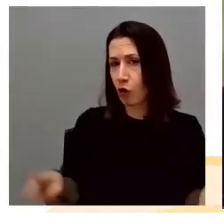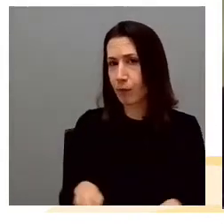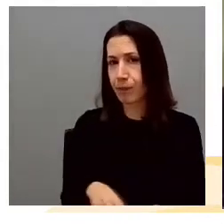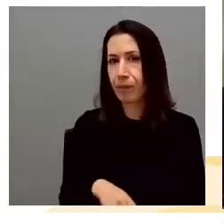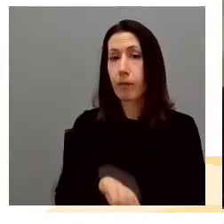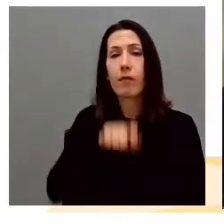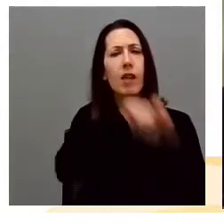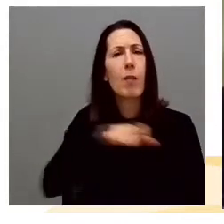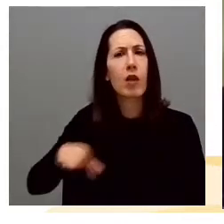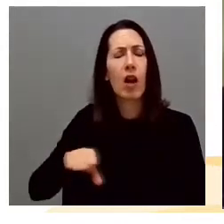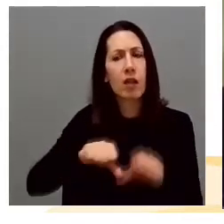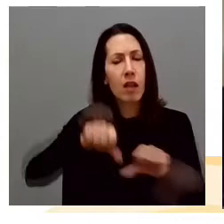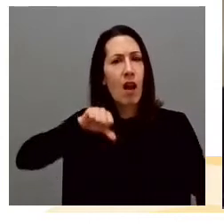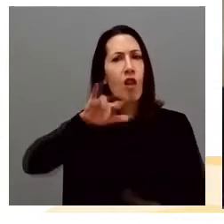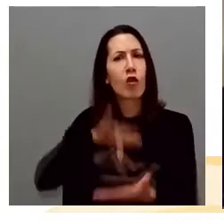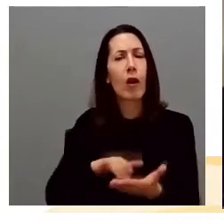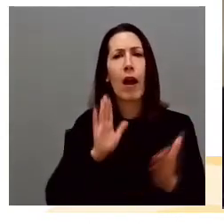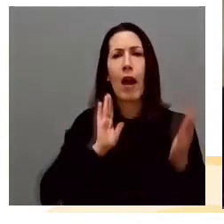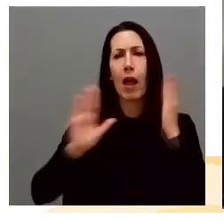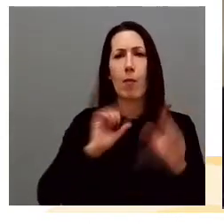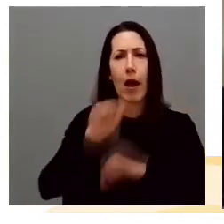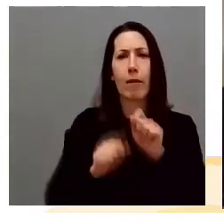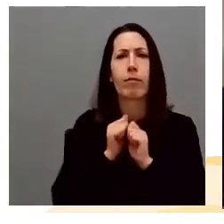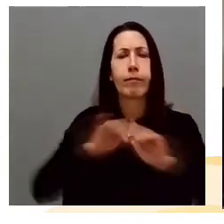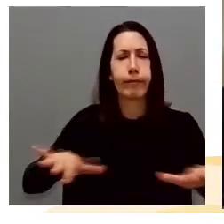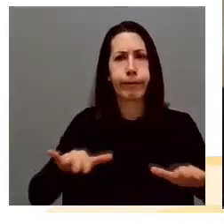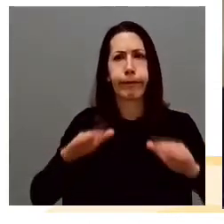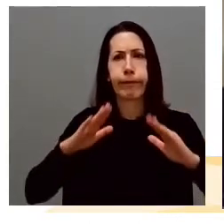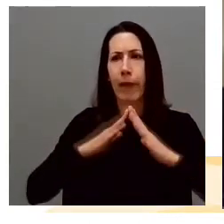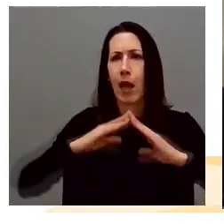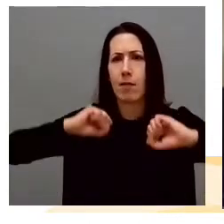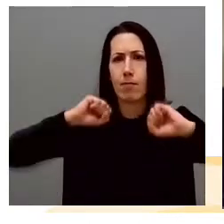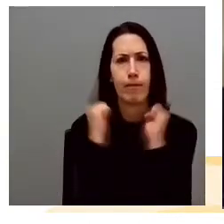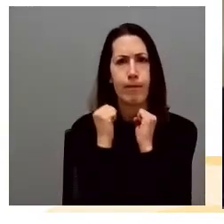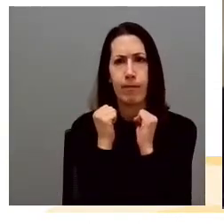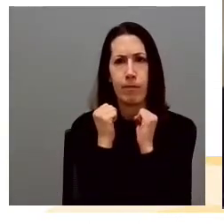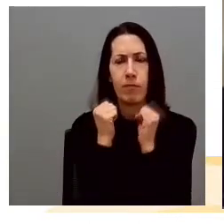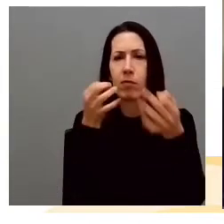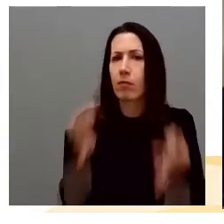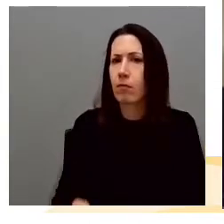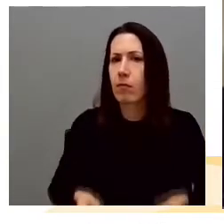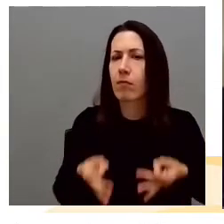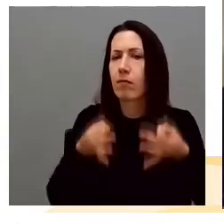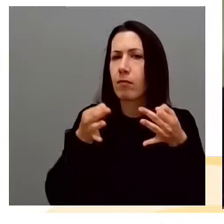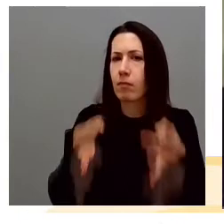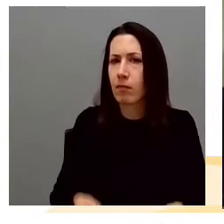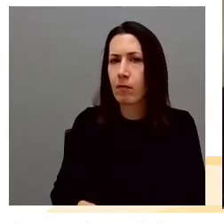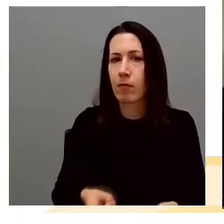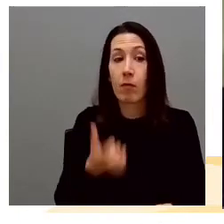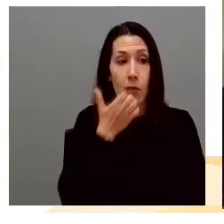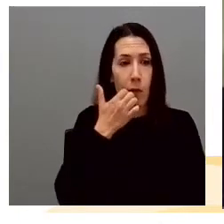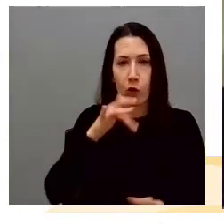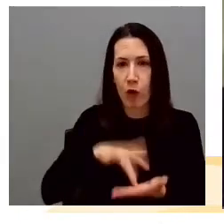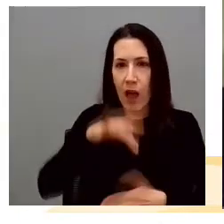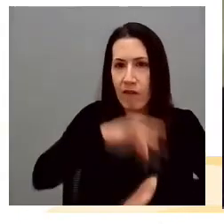que quedarse en casa en una pandemia permanente, así como enfermedades